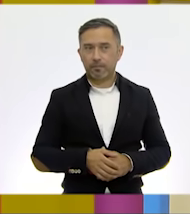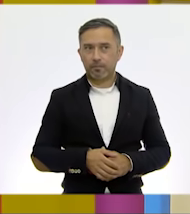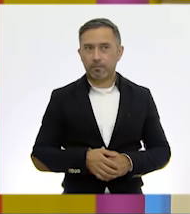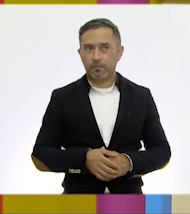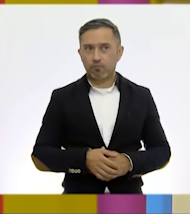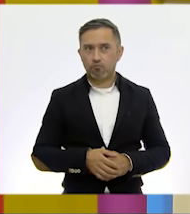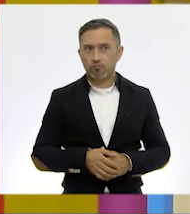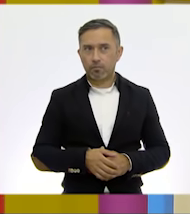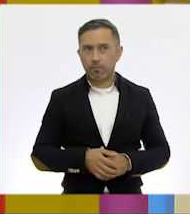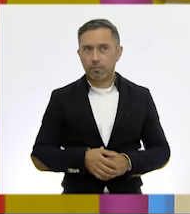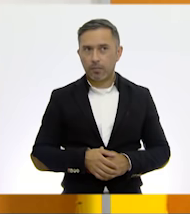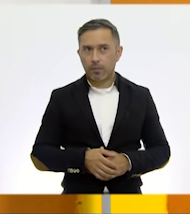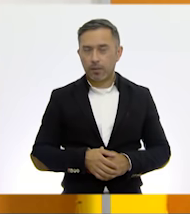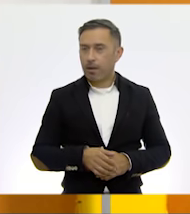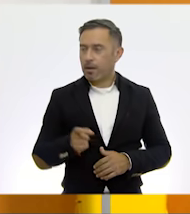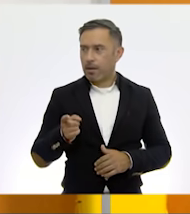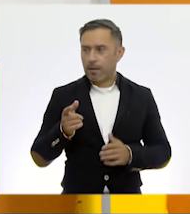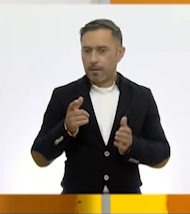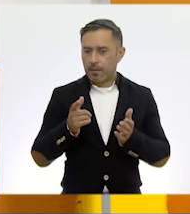Y papel.